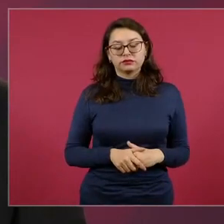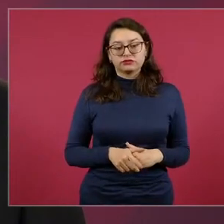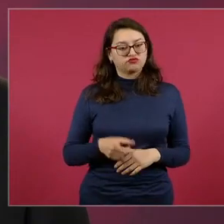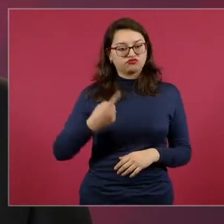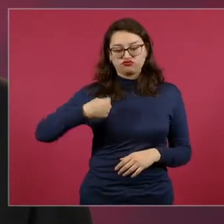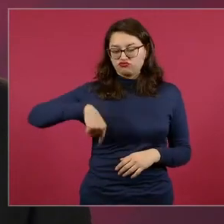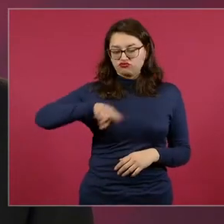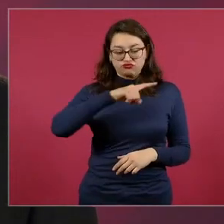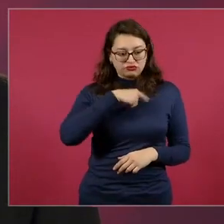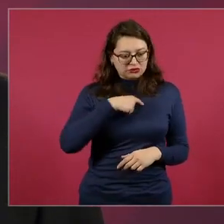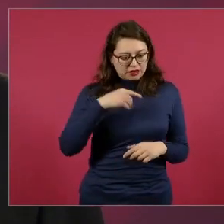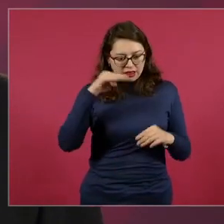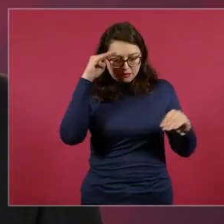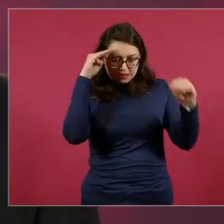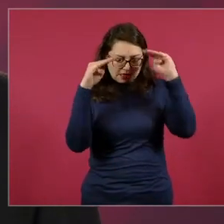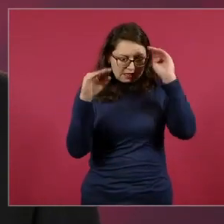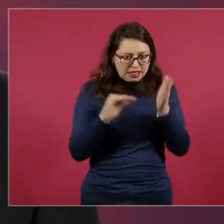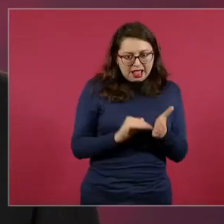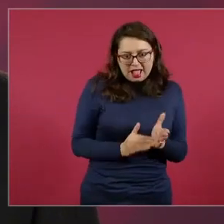Nunca